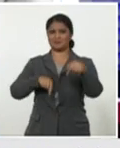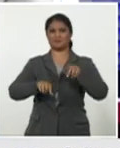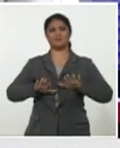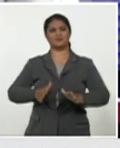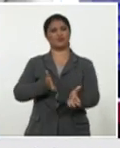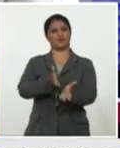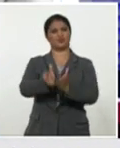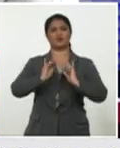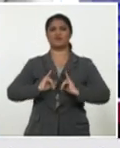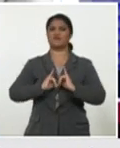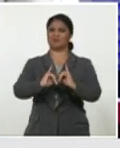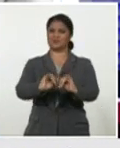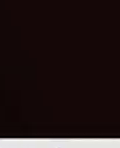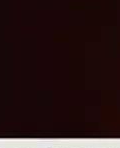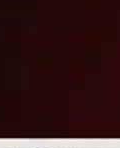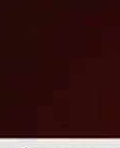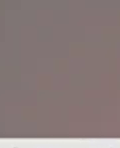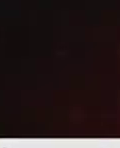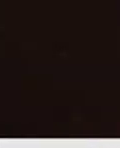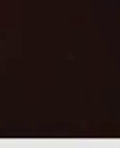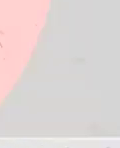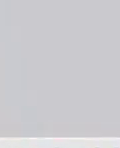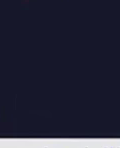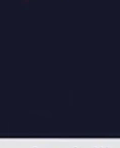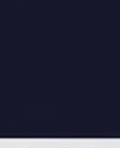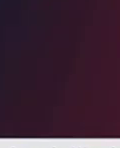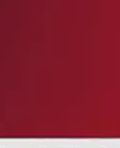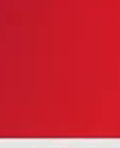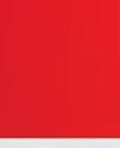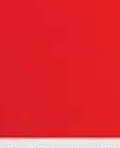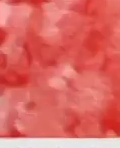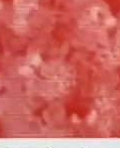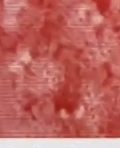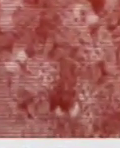ampliando otras informaciones.